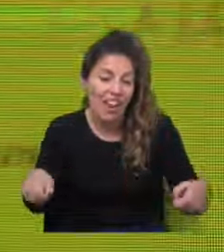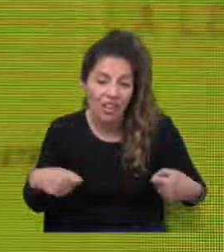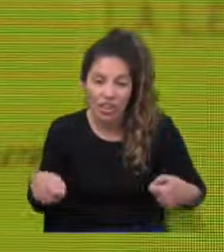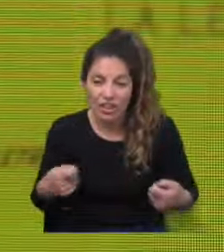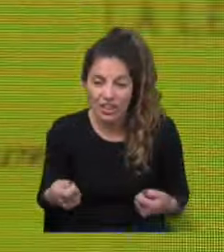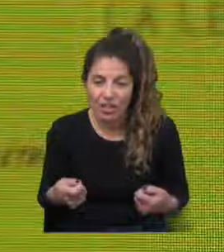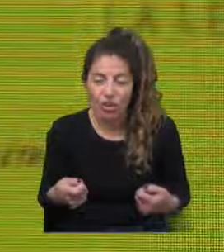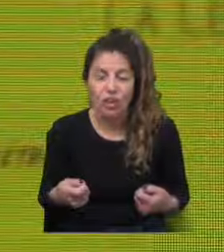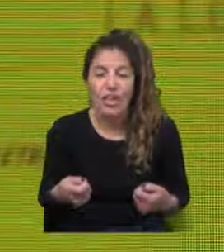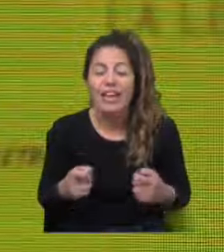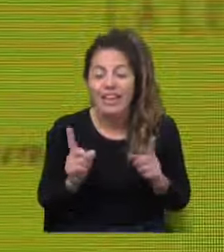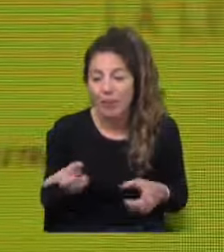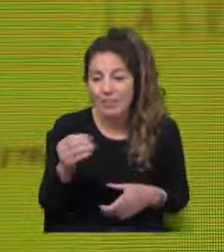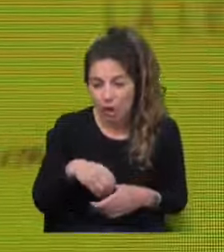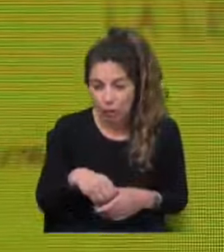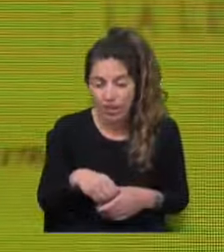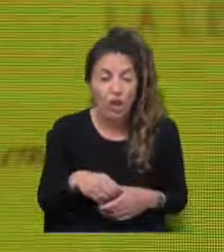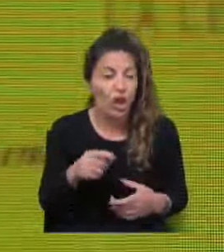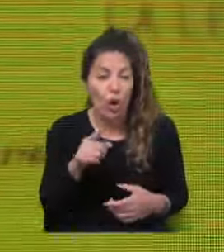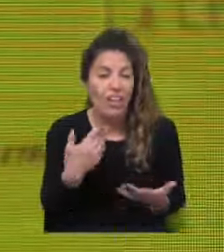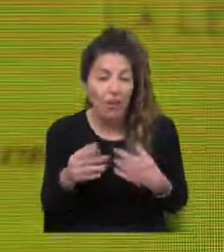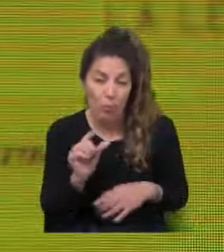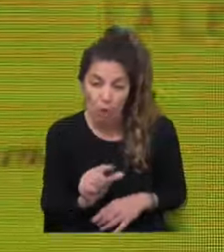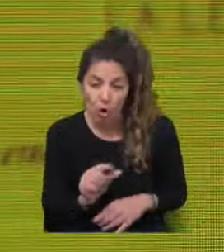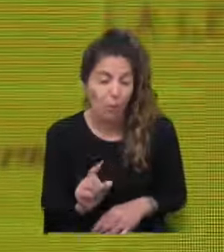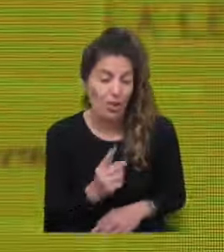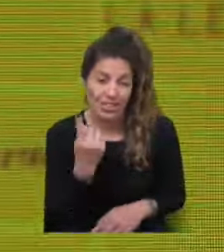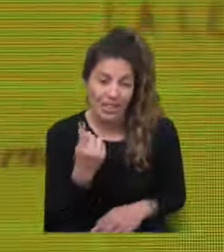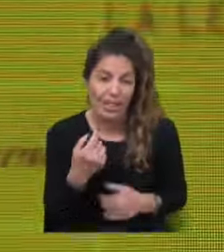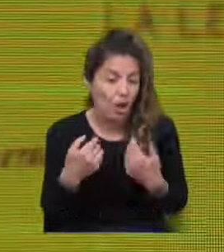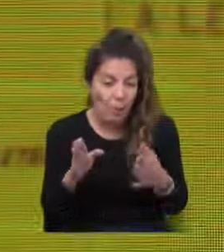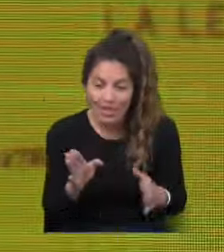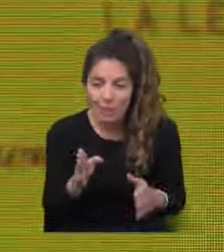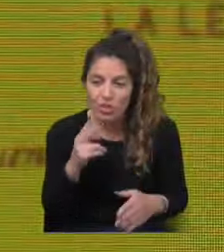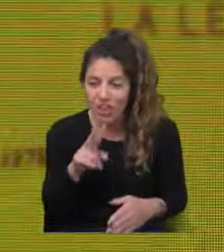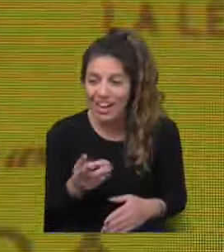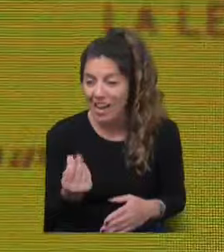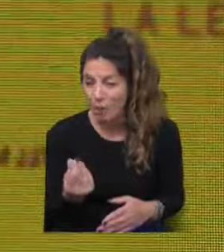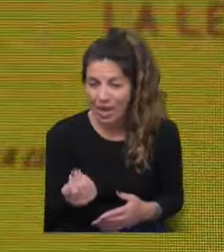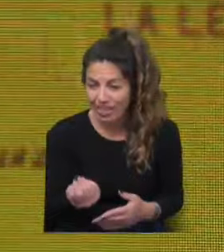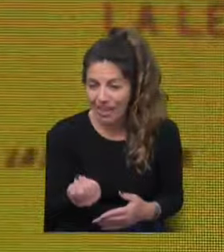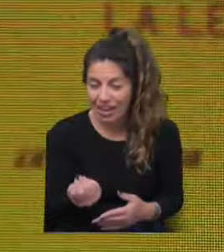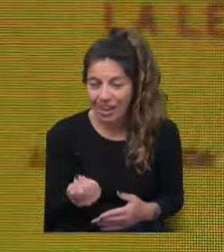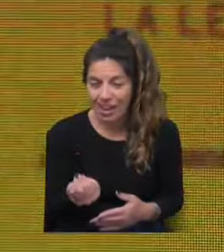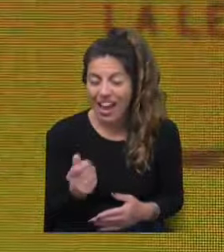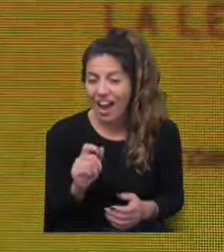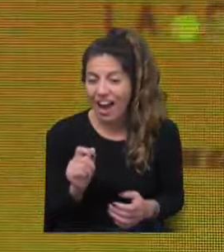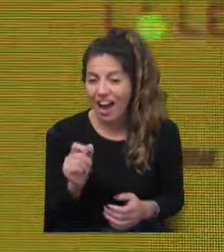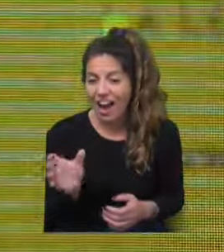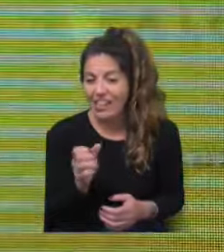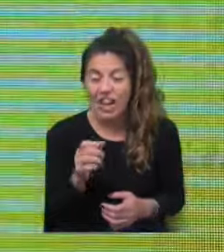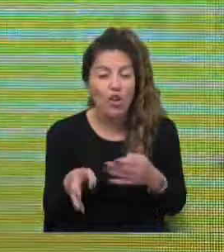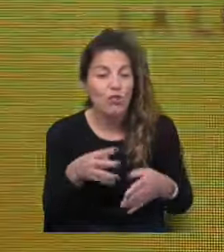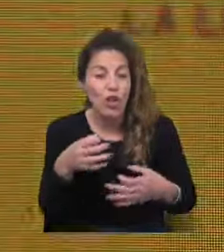que es una, otra parte del fenómeno que hoy tocamos poco, pero que es central. Hasta que no empecemos a tocar la plata, hasta que no funcione